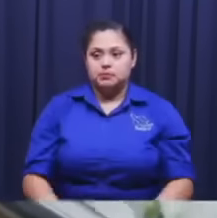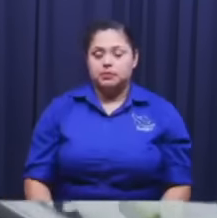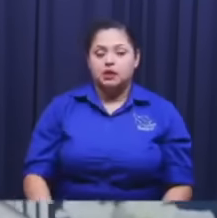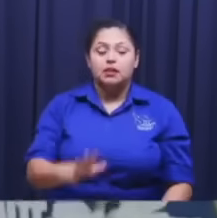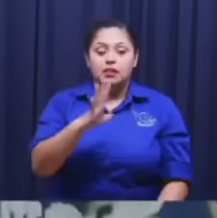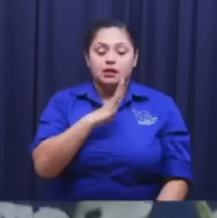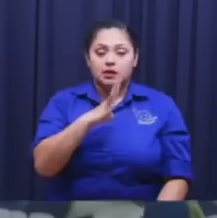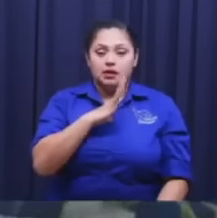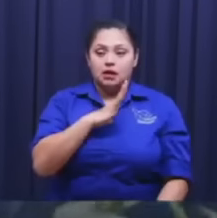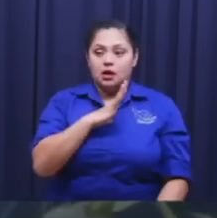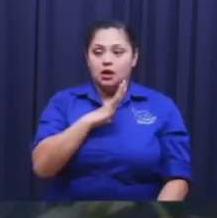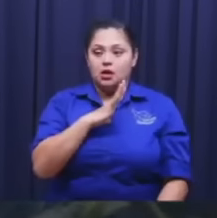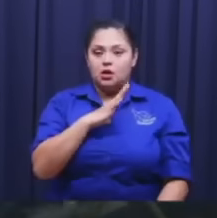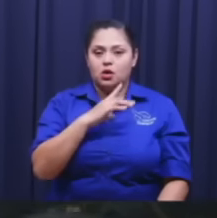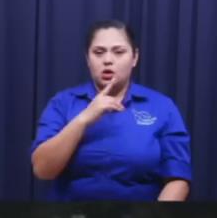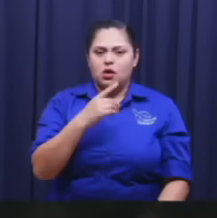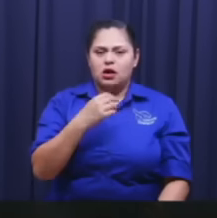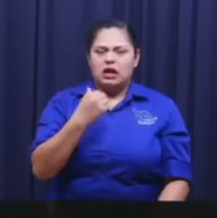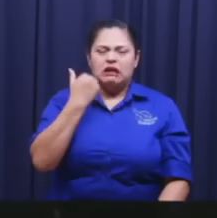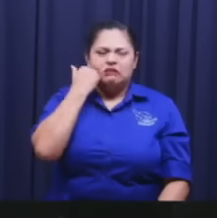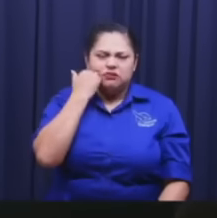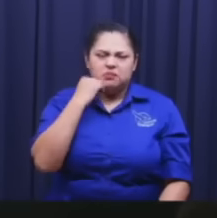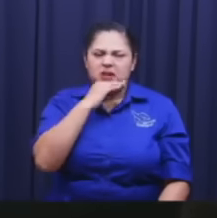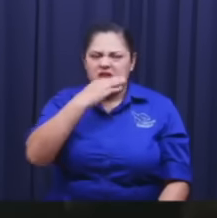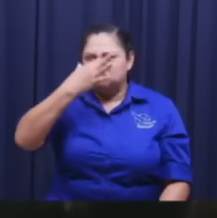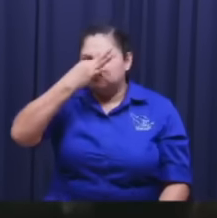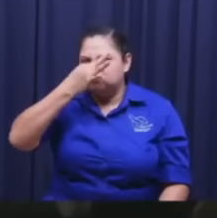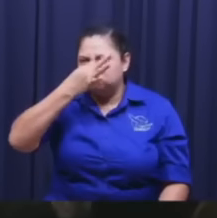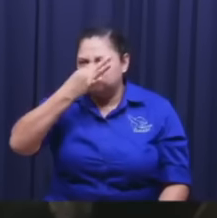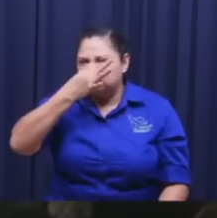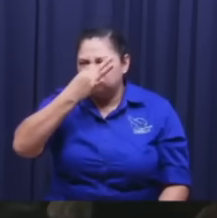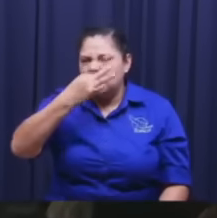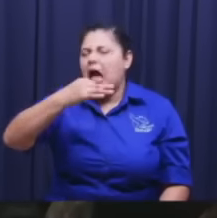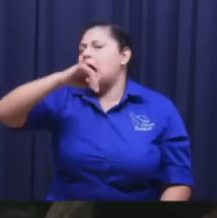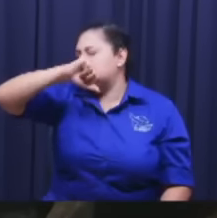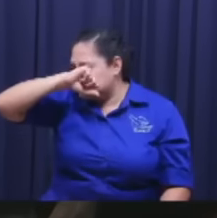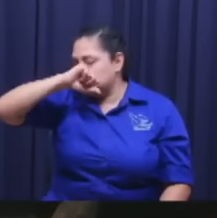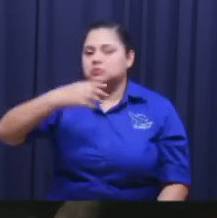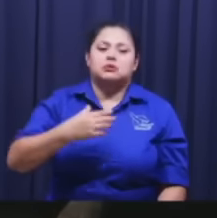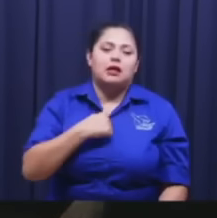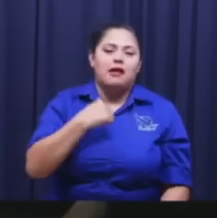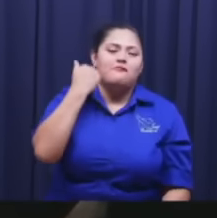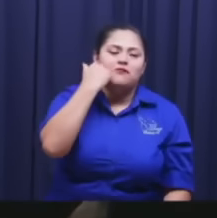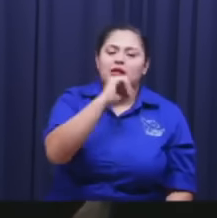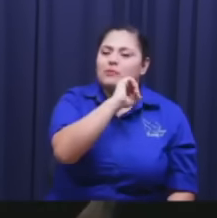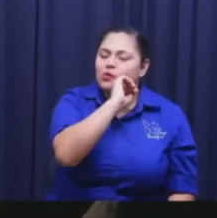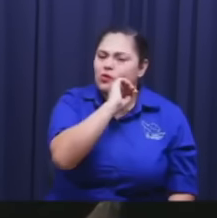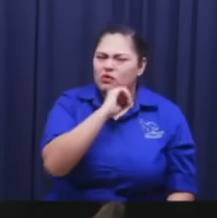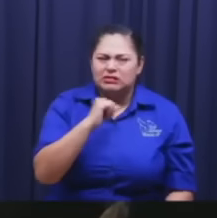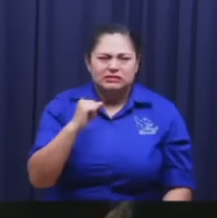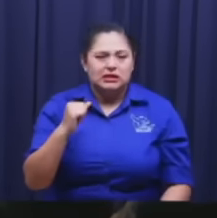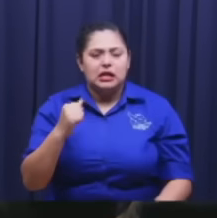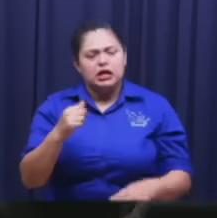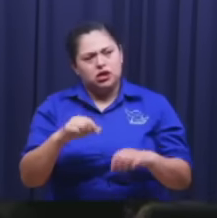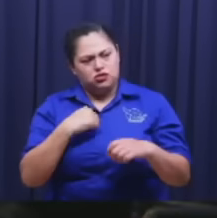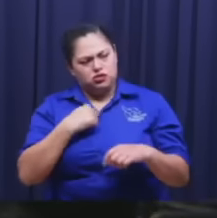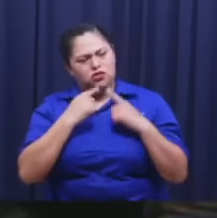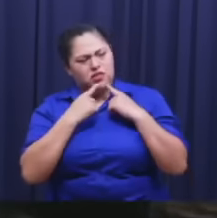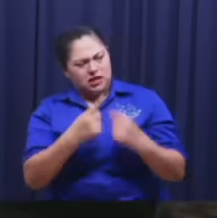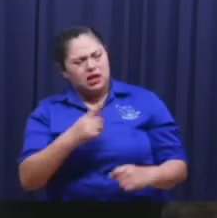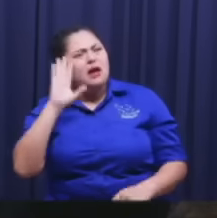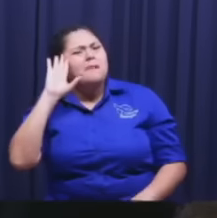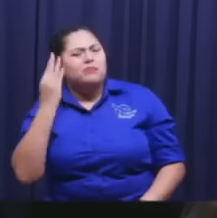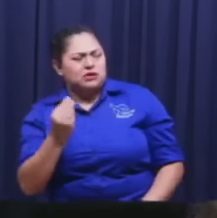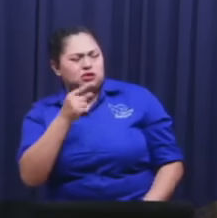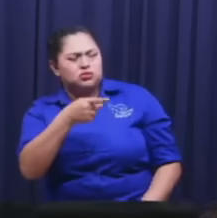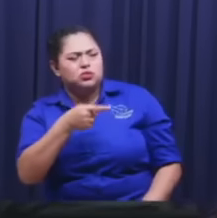Y tenía un catarro, pero cardíaco el hermano. Y entonces yo le dije: vos, pero ¿y por qué no tomas algo?